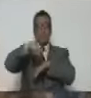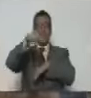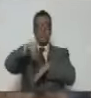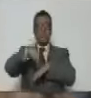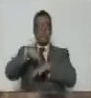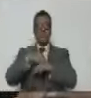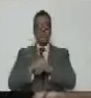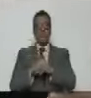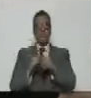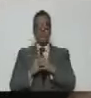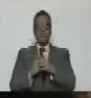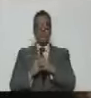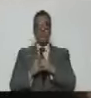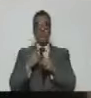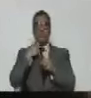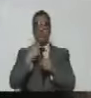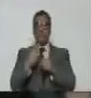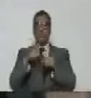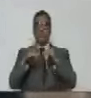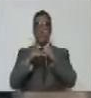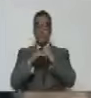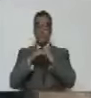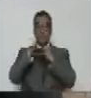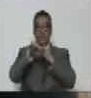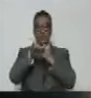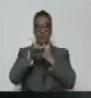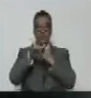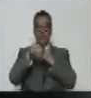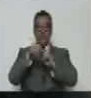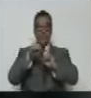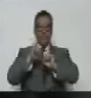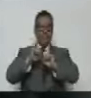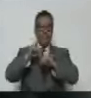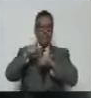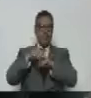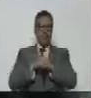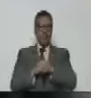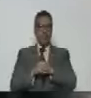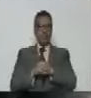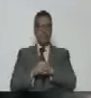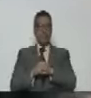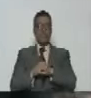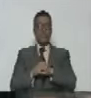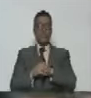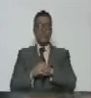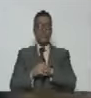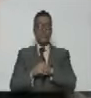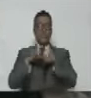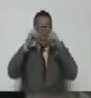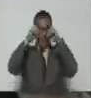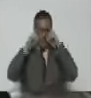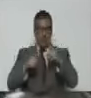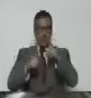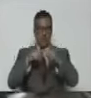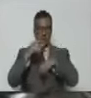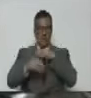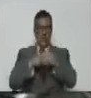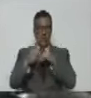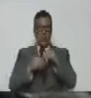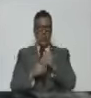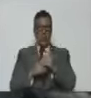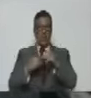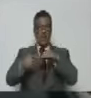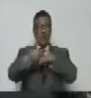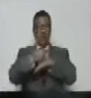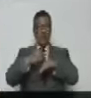Nacional, expresar igualmente nuestra indignación por la decisión tomada por